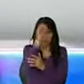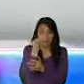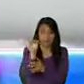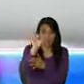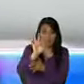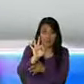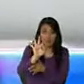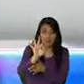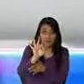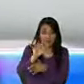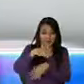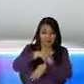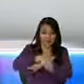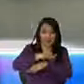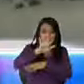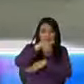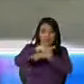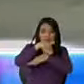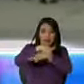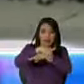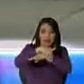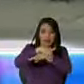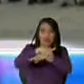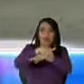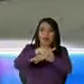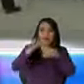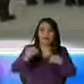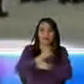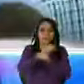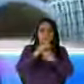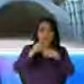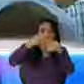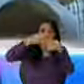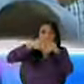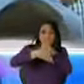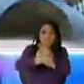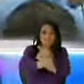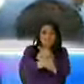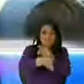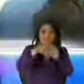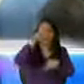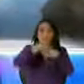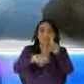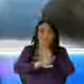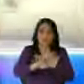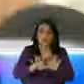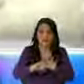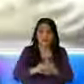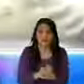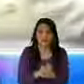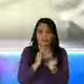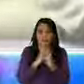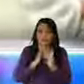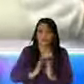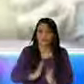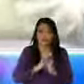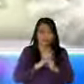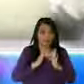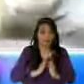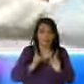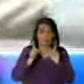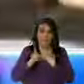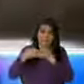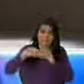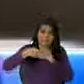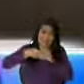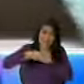a partir de las 17 horas, fue casi imposible el ingreso a esta dependencia. Nuestros funcionarios tuvieron que ingresar, muchos